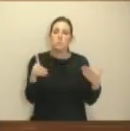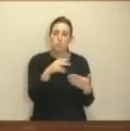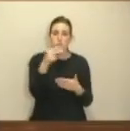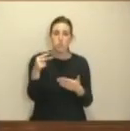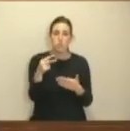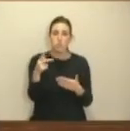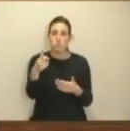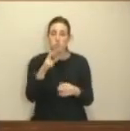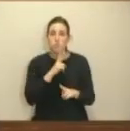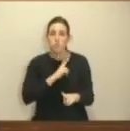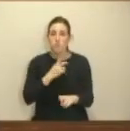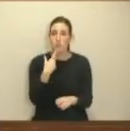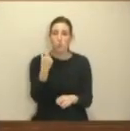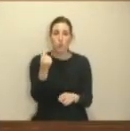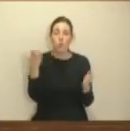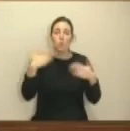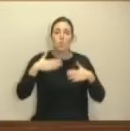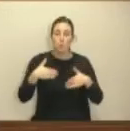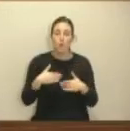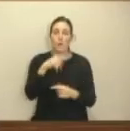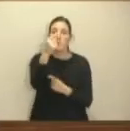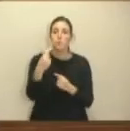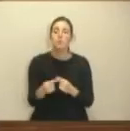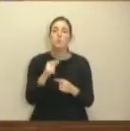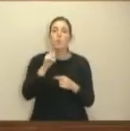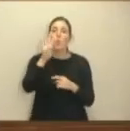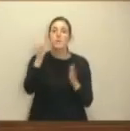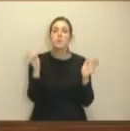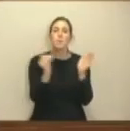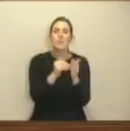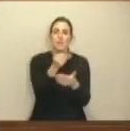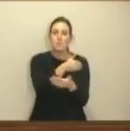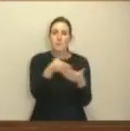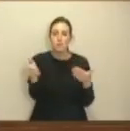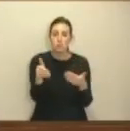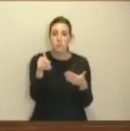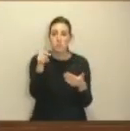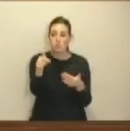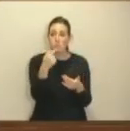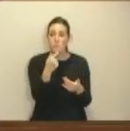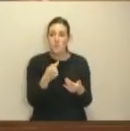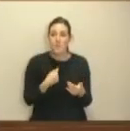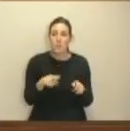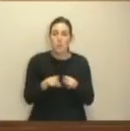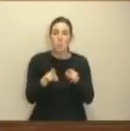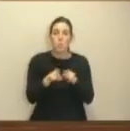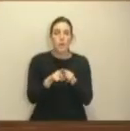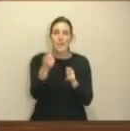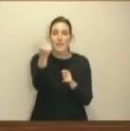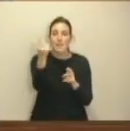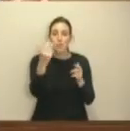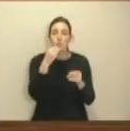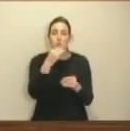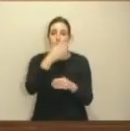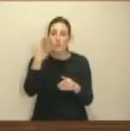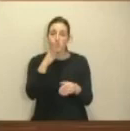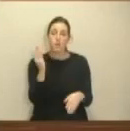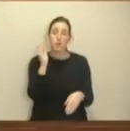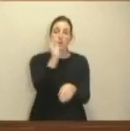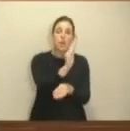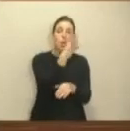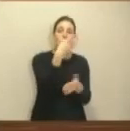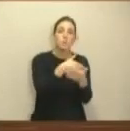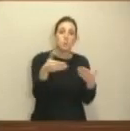margen. En un presupuesto de 4.000 millones, usted no tenía margen para destinar 4 millones a una